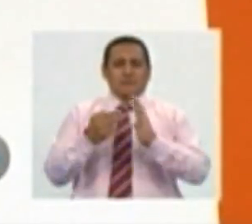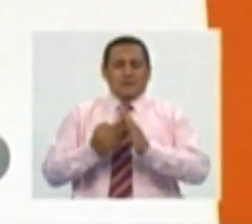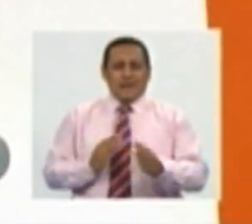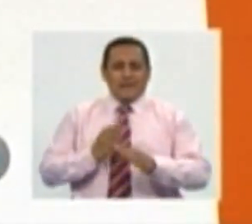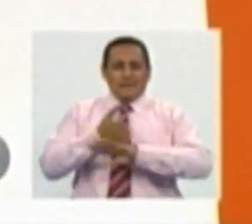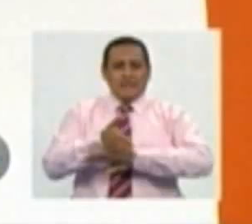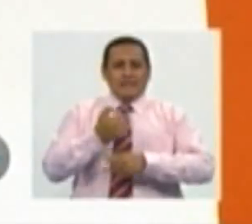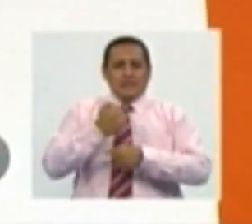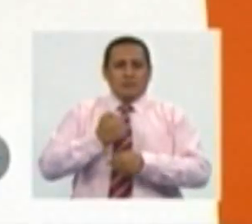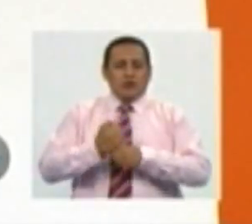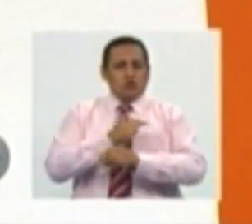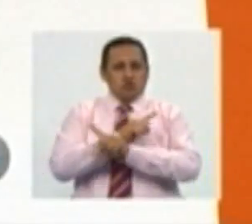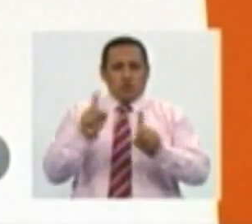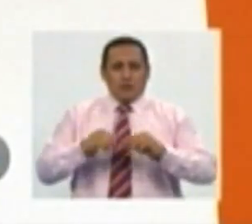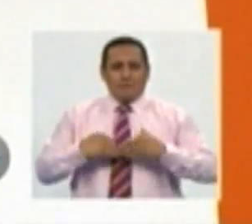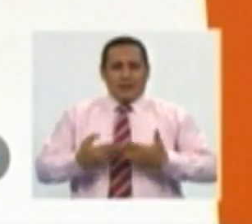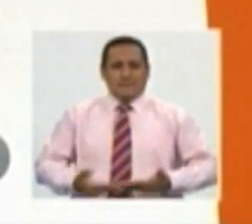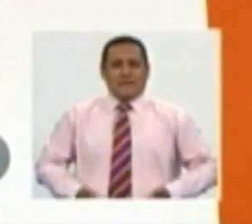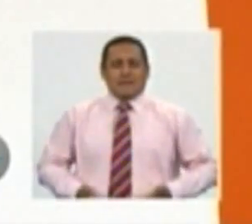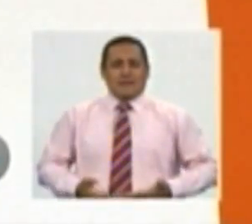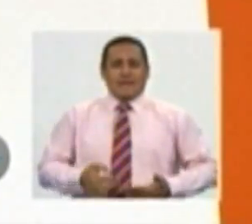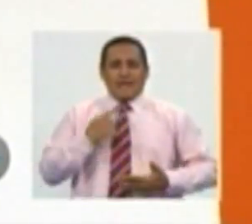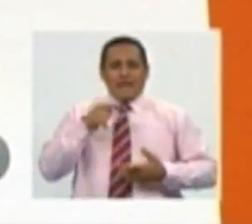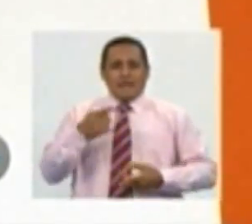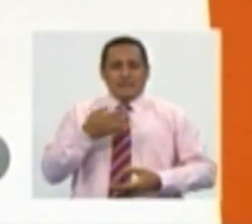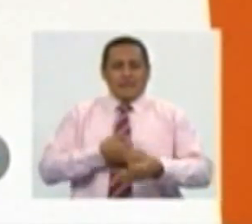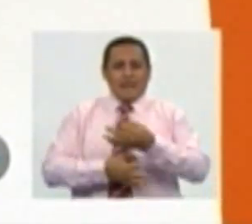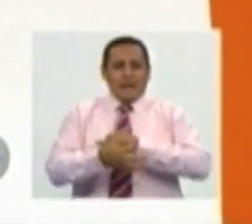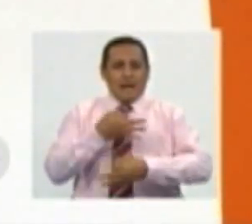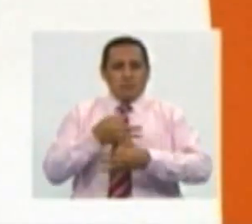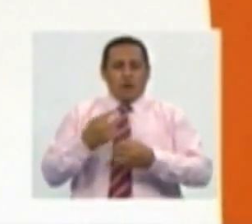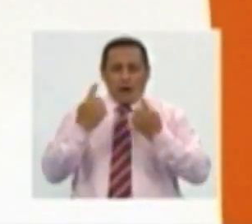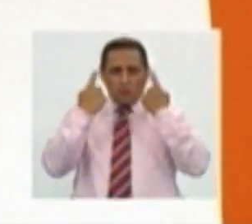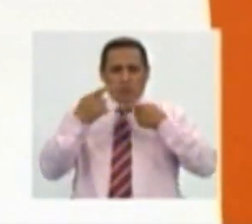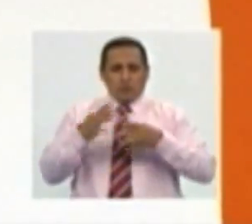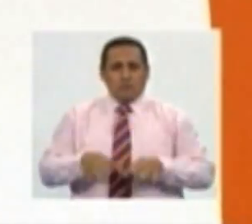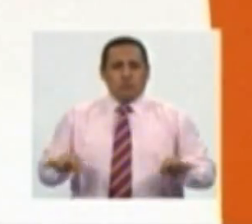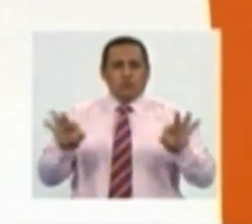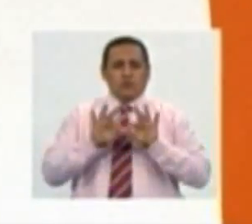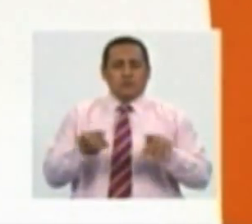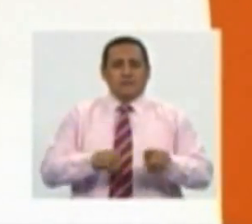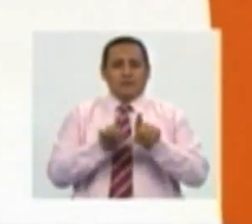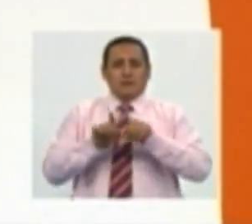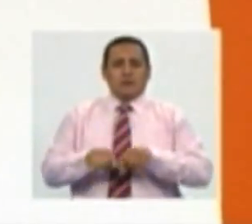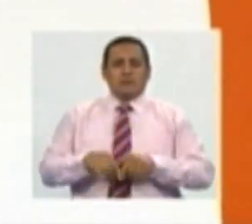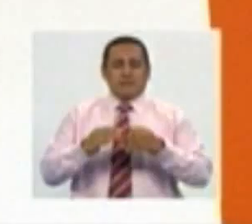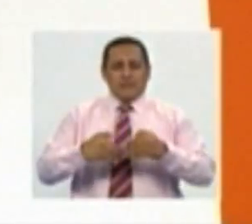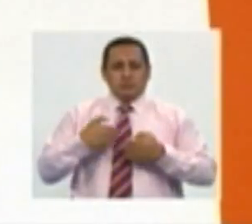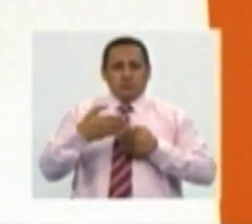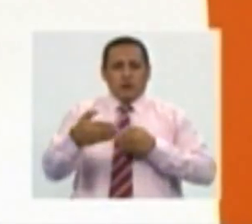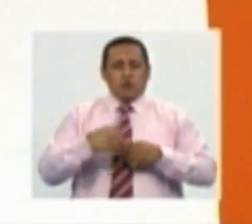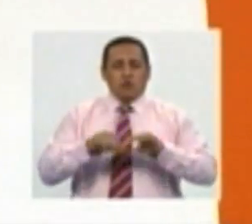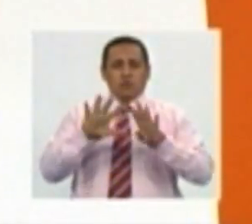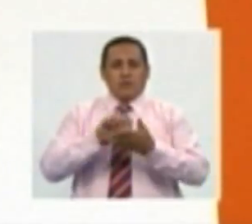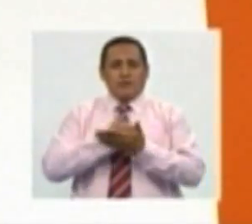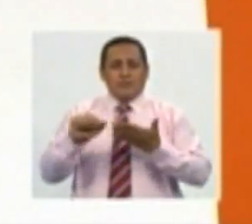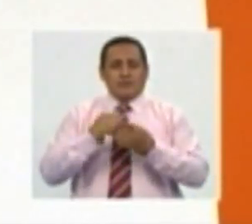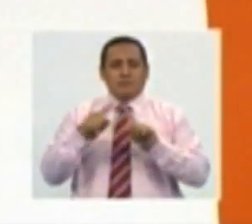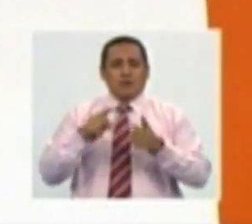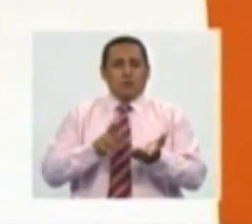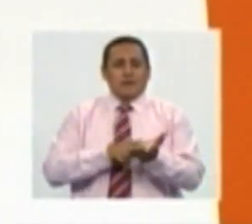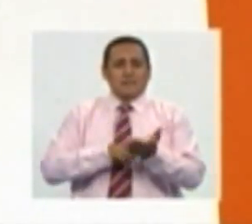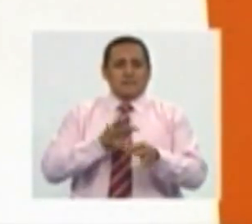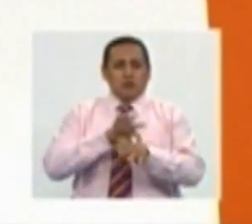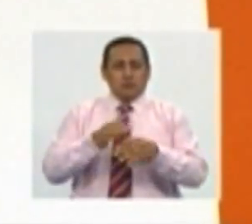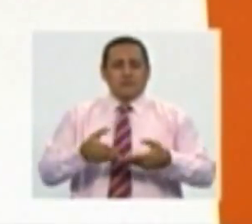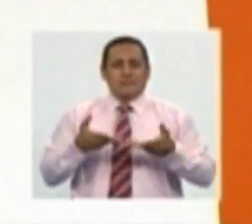que ingresar a laborar sin estar embarazada. Esa es la condición primordial. Y eso lo calculan obviamente con los 9 meses de embarazo. Por eso que salud establece